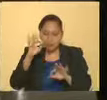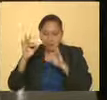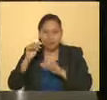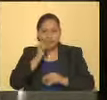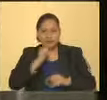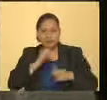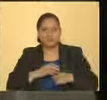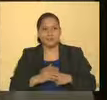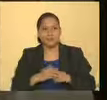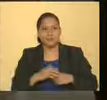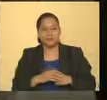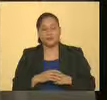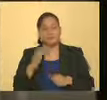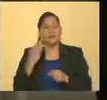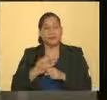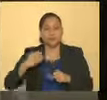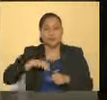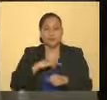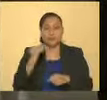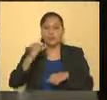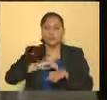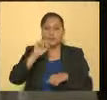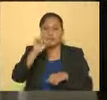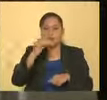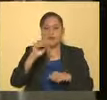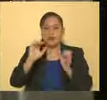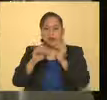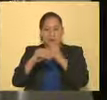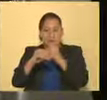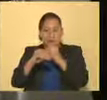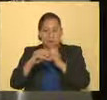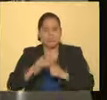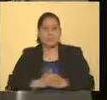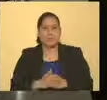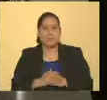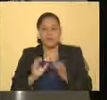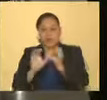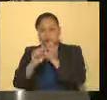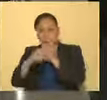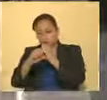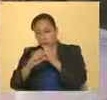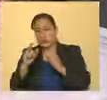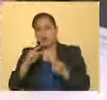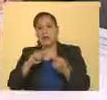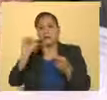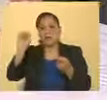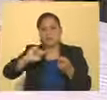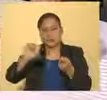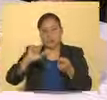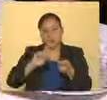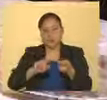en el jardín tenemos la plantita. Vamos a ponerle un poquito de pimienta. Un poquito de sal